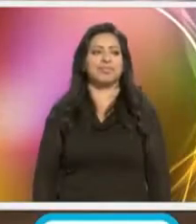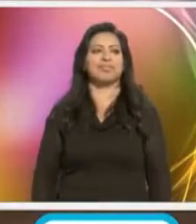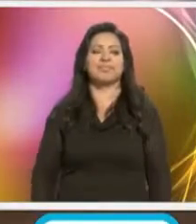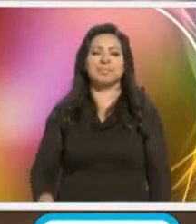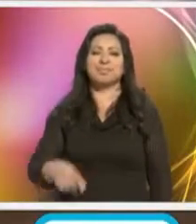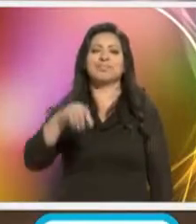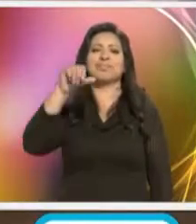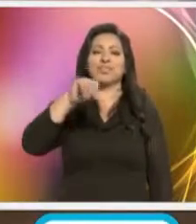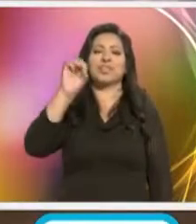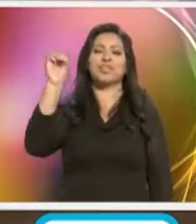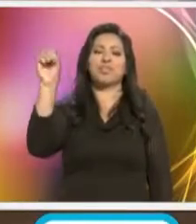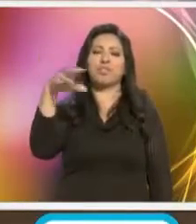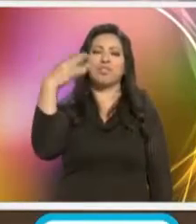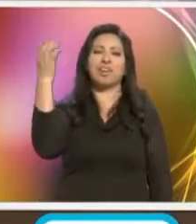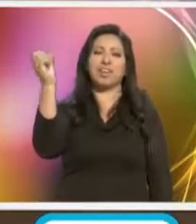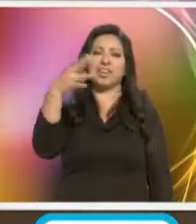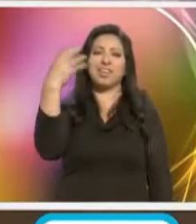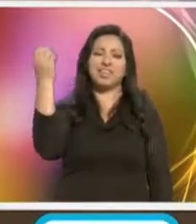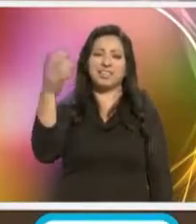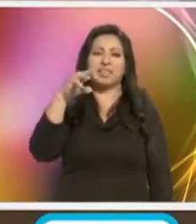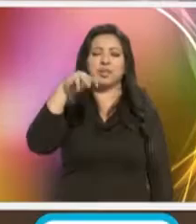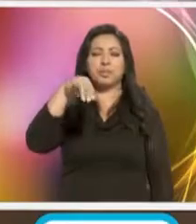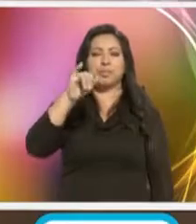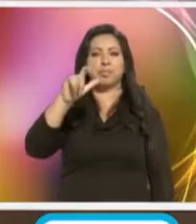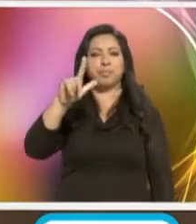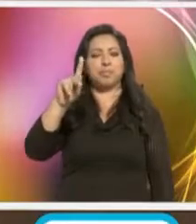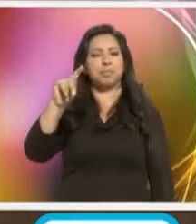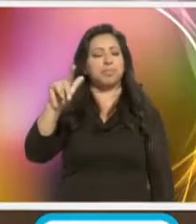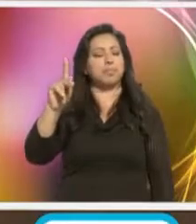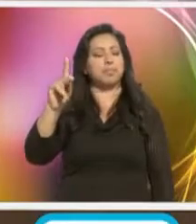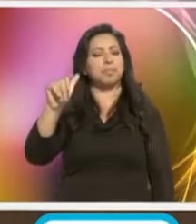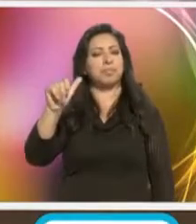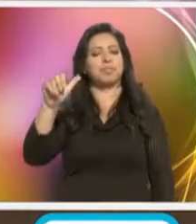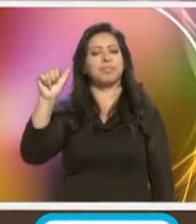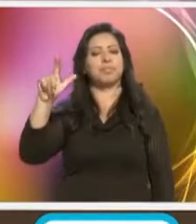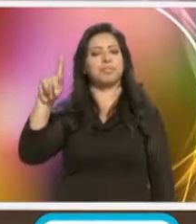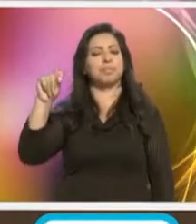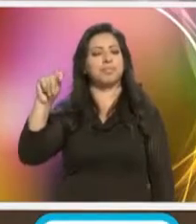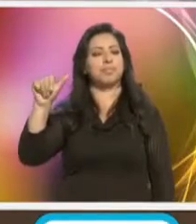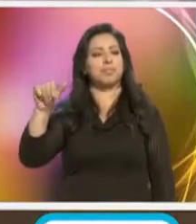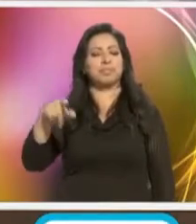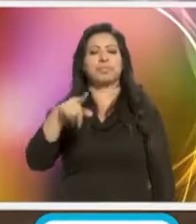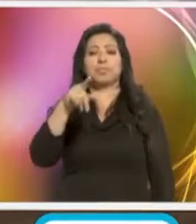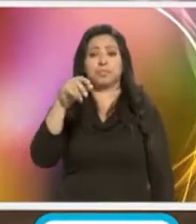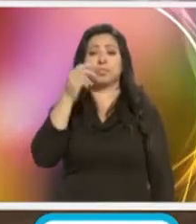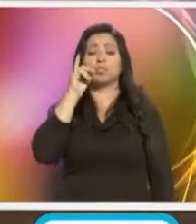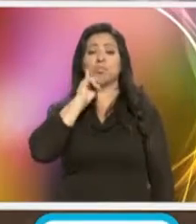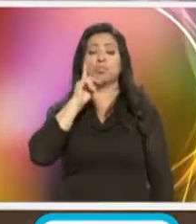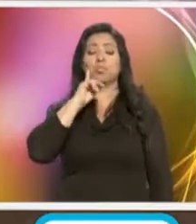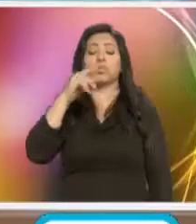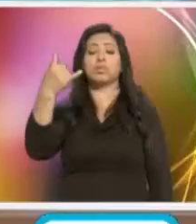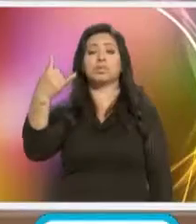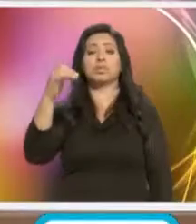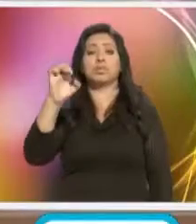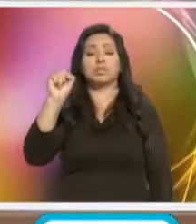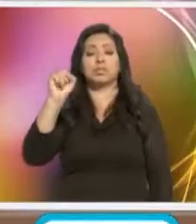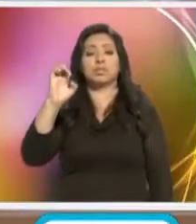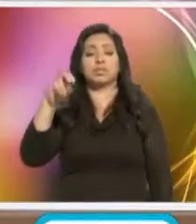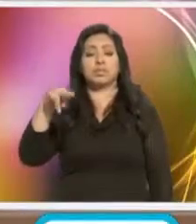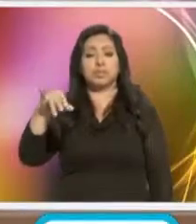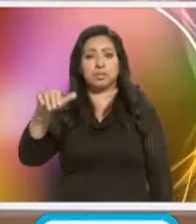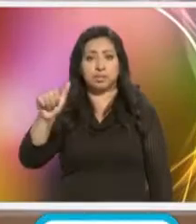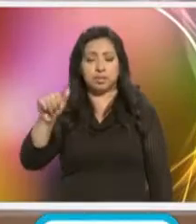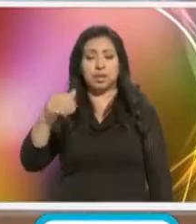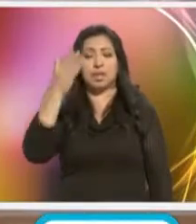Y desde el Faro de Milpa Alta nos acompaña el día de hoy Yesenia Ramírez Rafael, quien es líder coordinador de proyectos